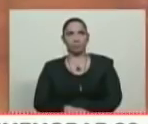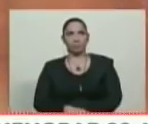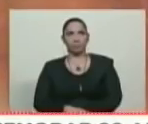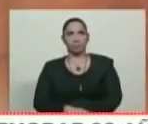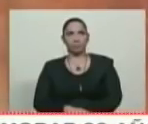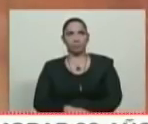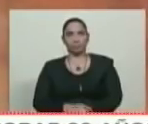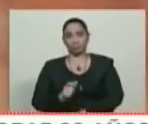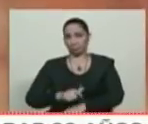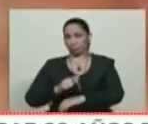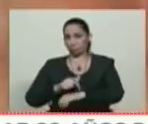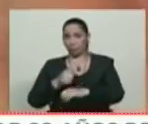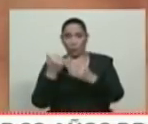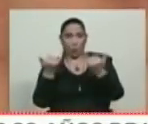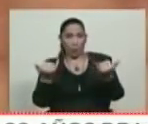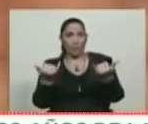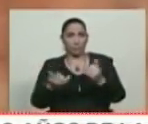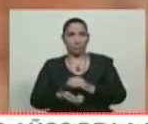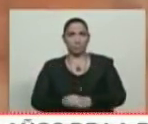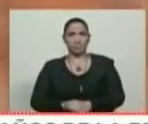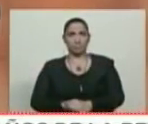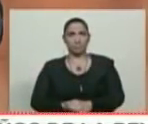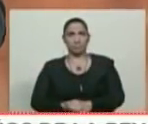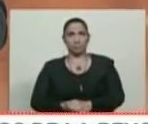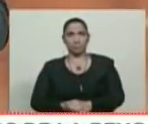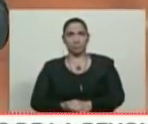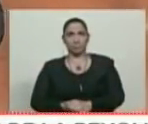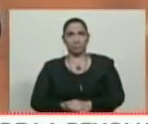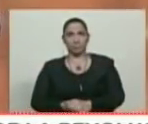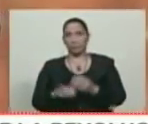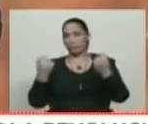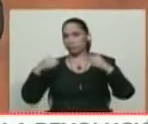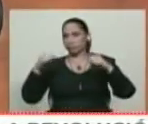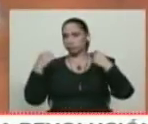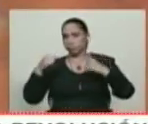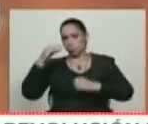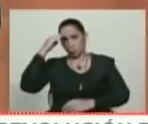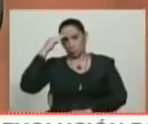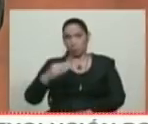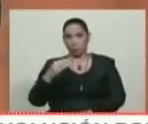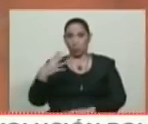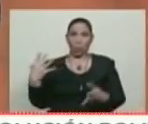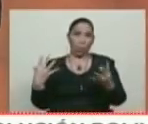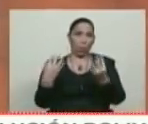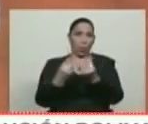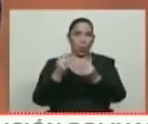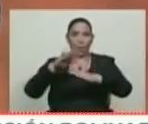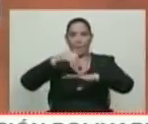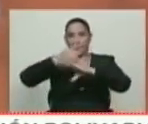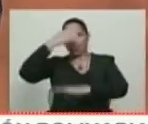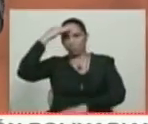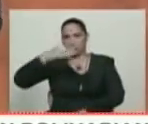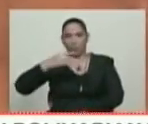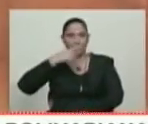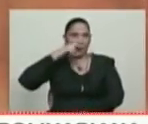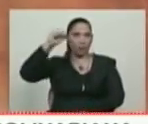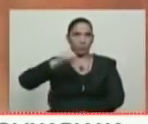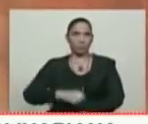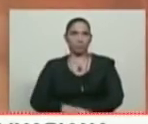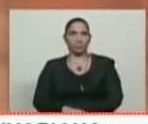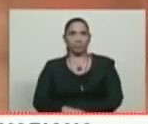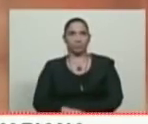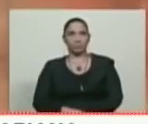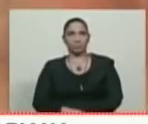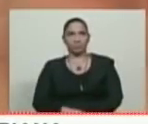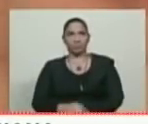Esta hora se genera información de último minuto, tomando en cuenta lo que son los ejercicios militares. Junto a su comandante en jefe de la Fuerza Armada Nacional Bolivariana, en